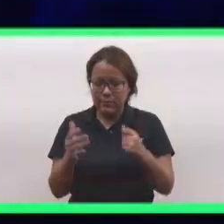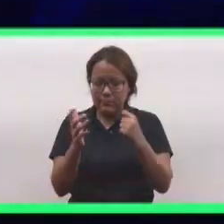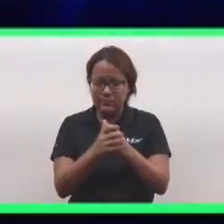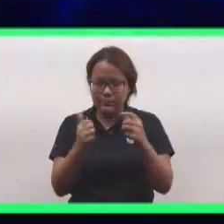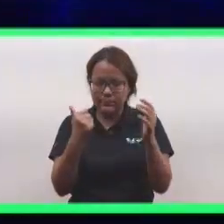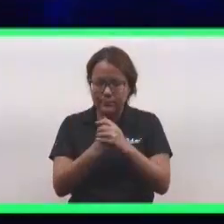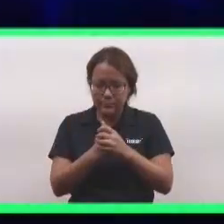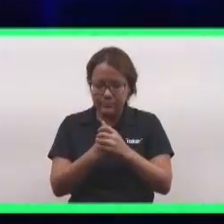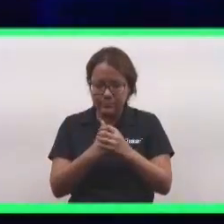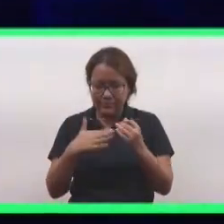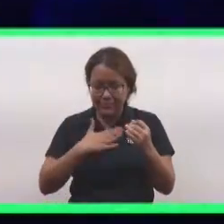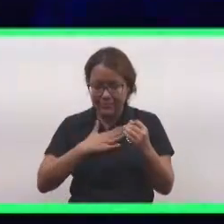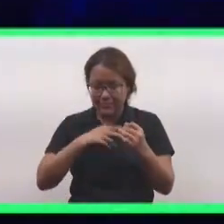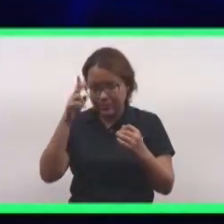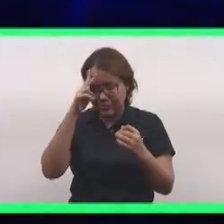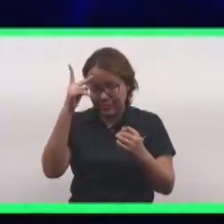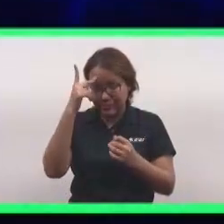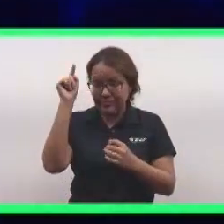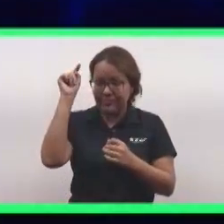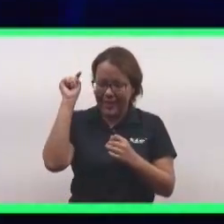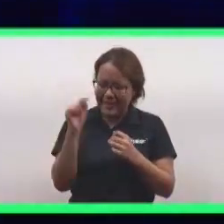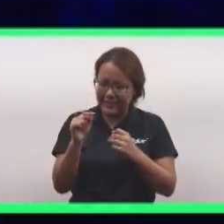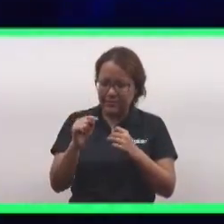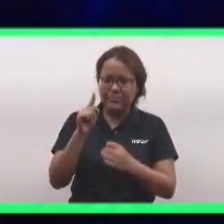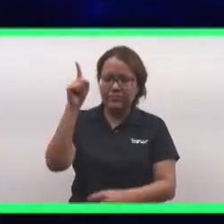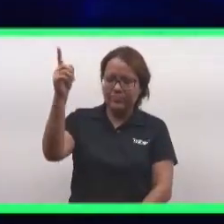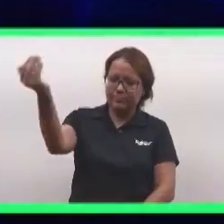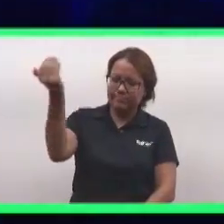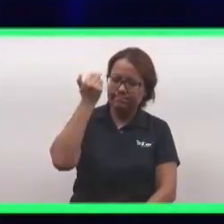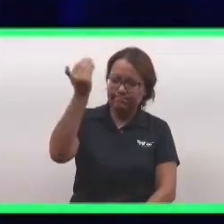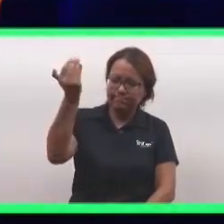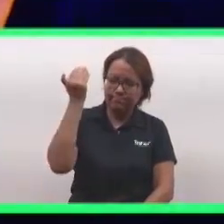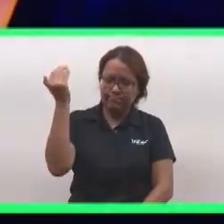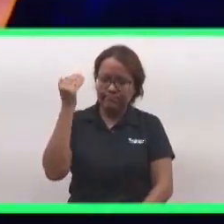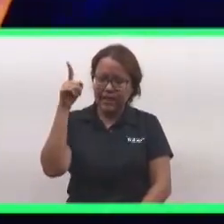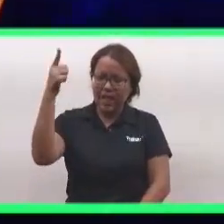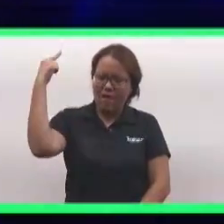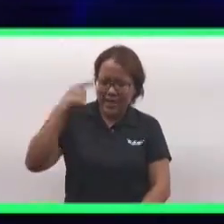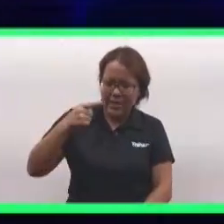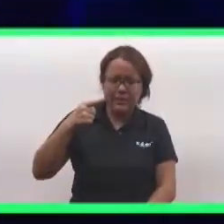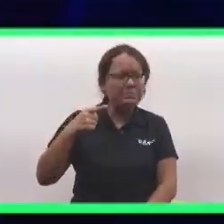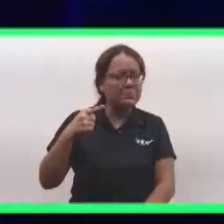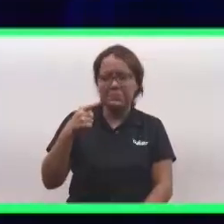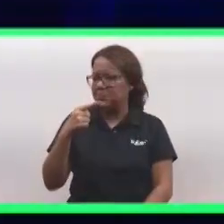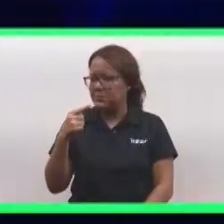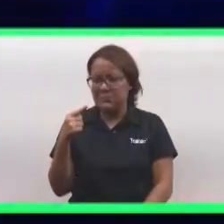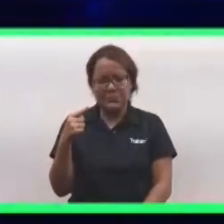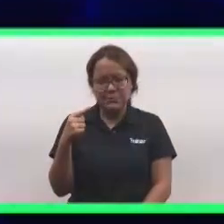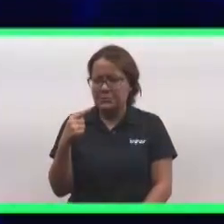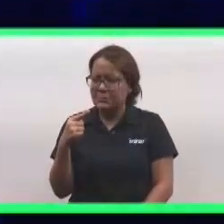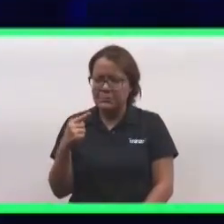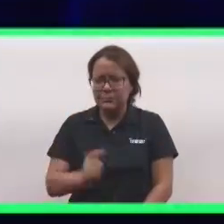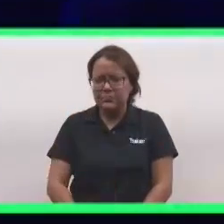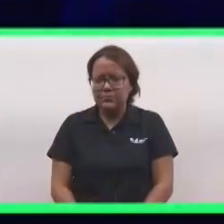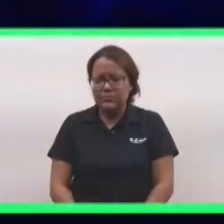es la pedagogía de Dios. Que lejos de obligarnos a enderezar nuestros pasos,